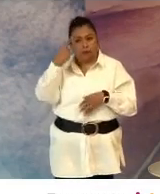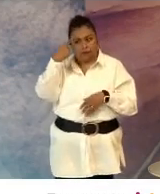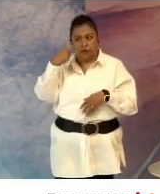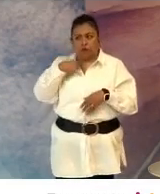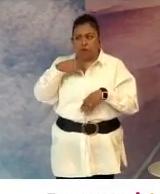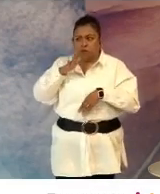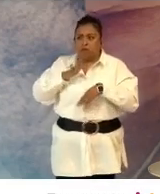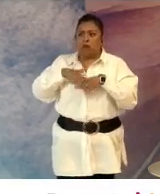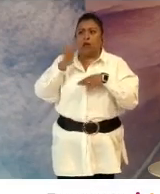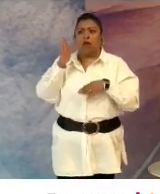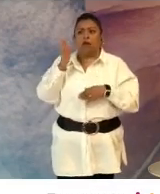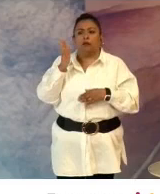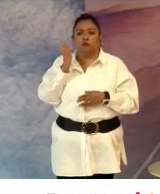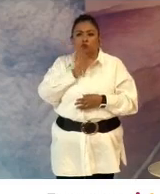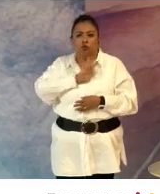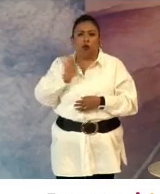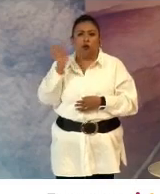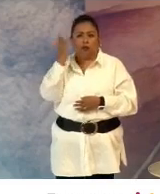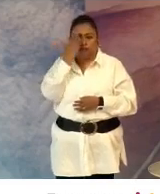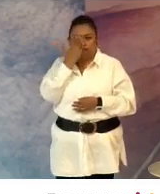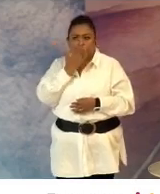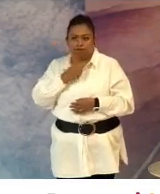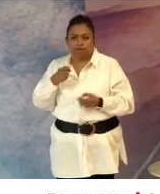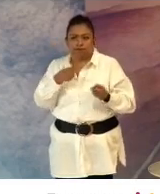aumentar nuestras capacidades